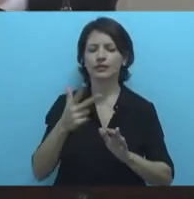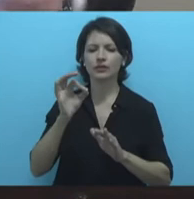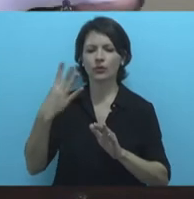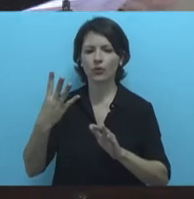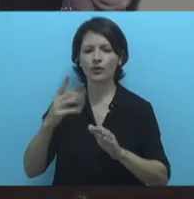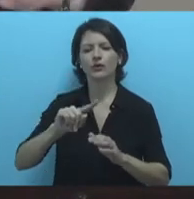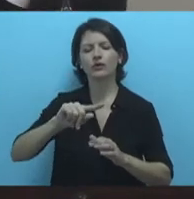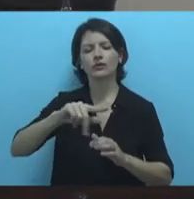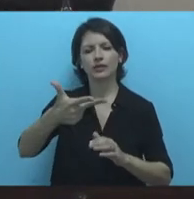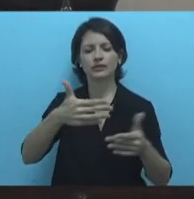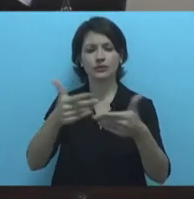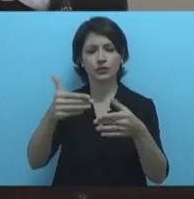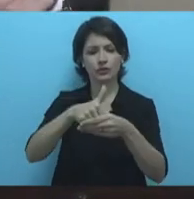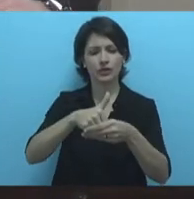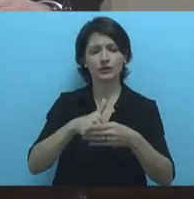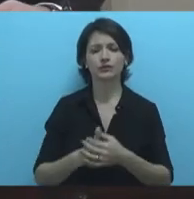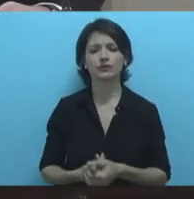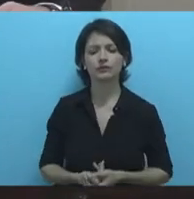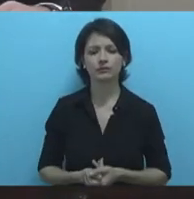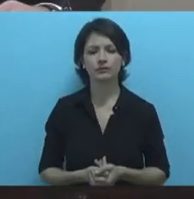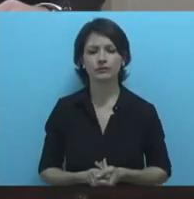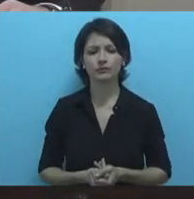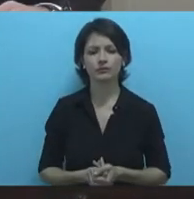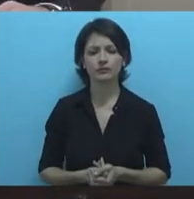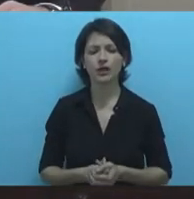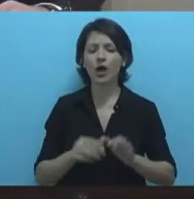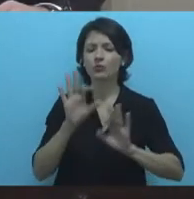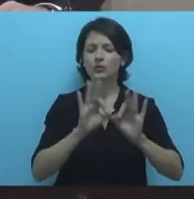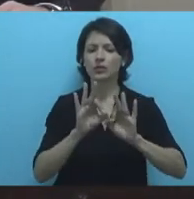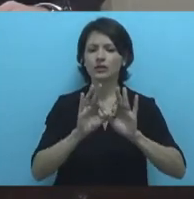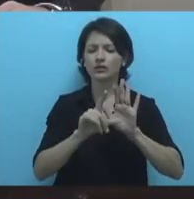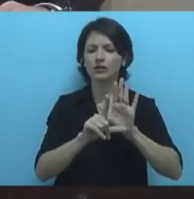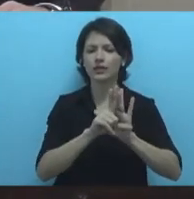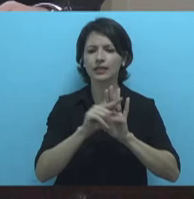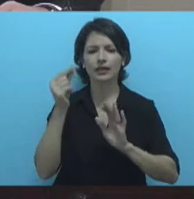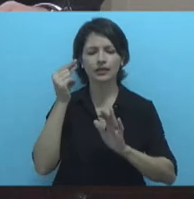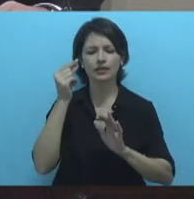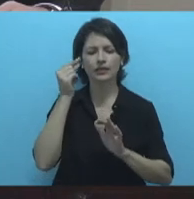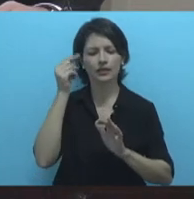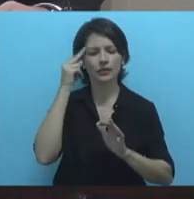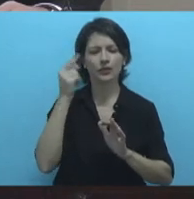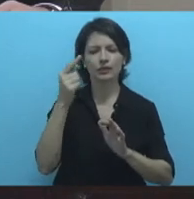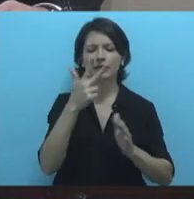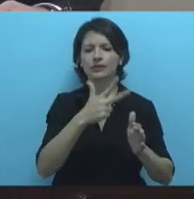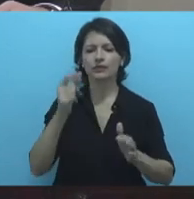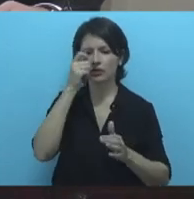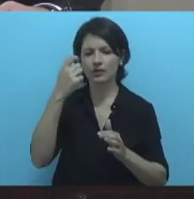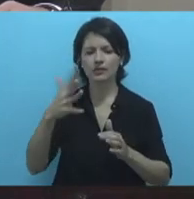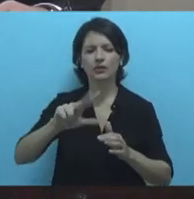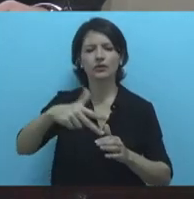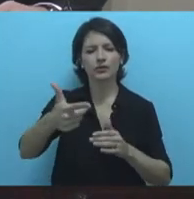preferencias para tres sesiones el proyecto de ley 39 1325 preferencia para tres sesiones